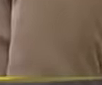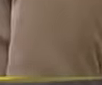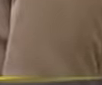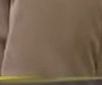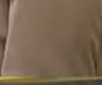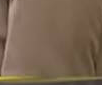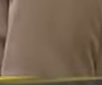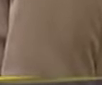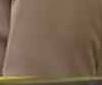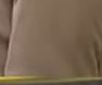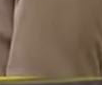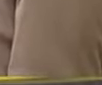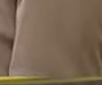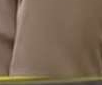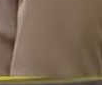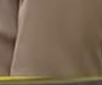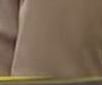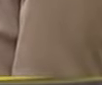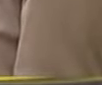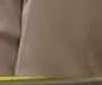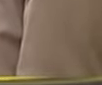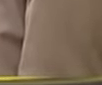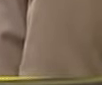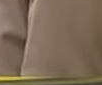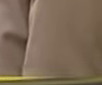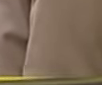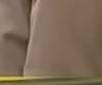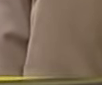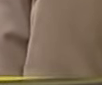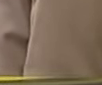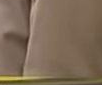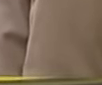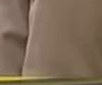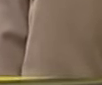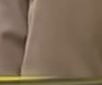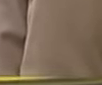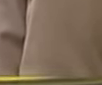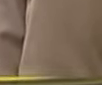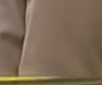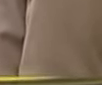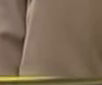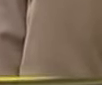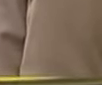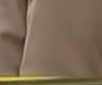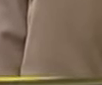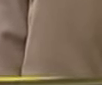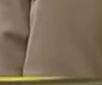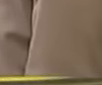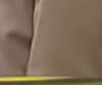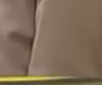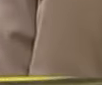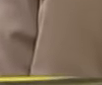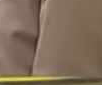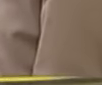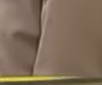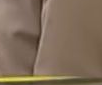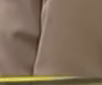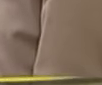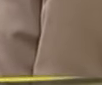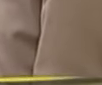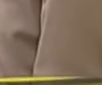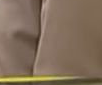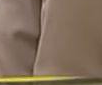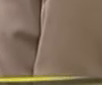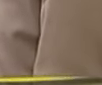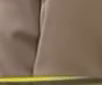venezolano Nicolás Maduro Moros para dar inicio a lo que será esta conversación, esta reunión que pudiésemos calificar